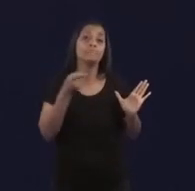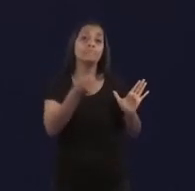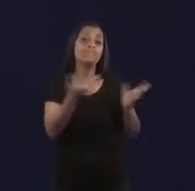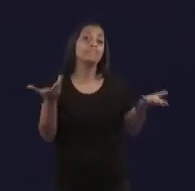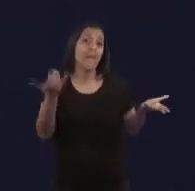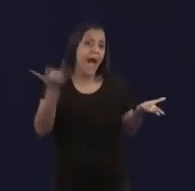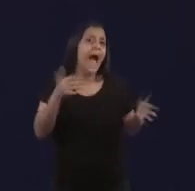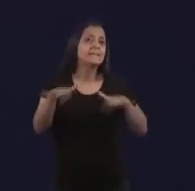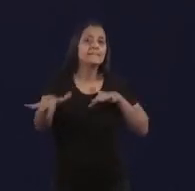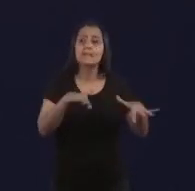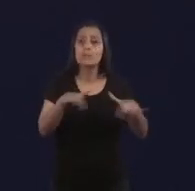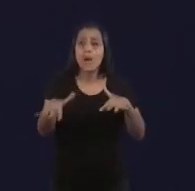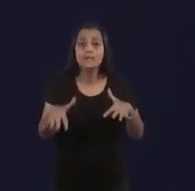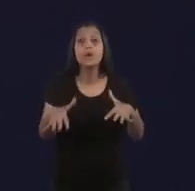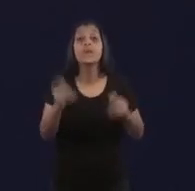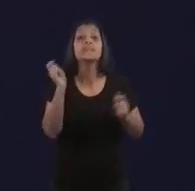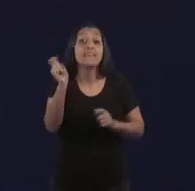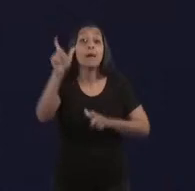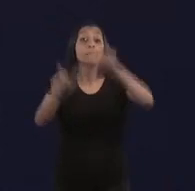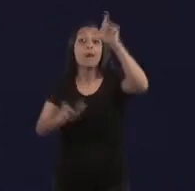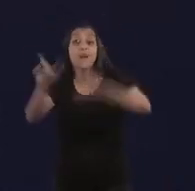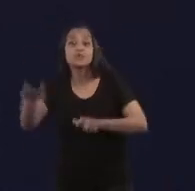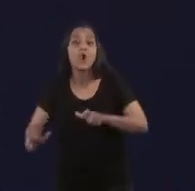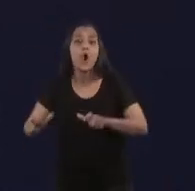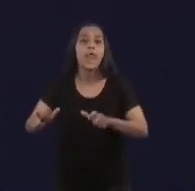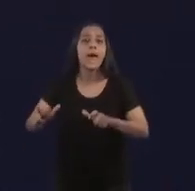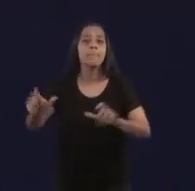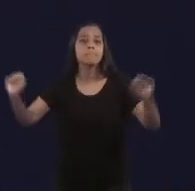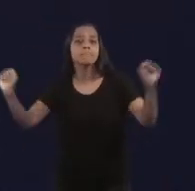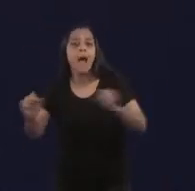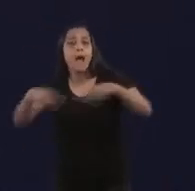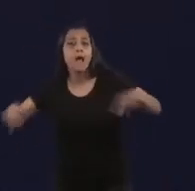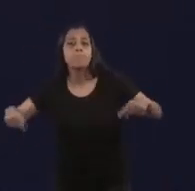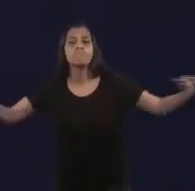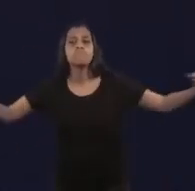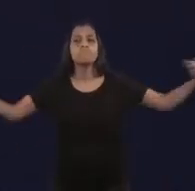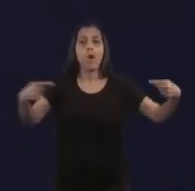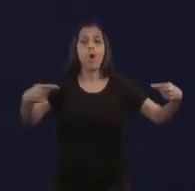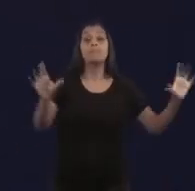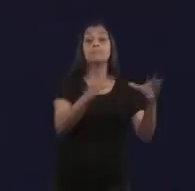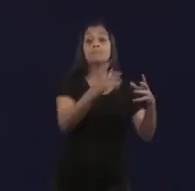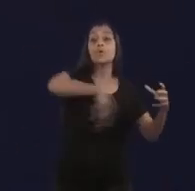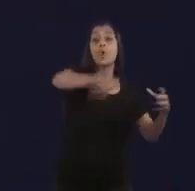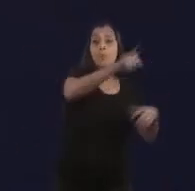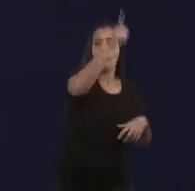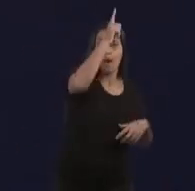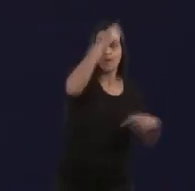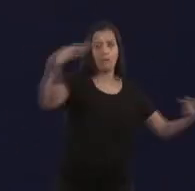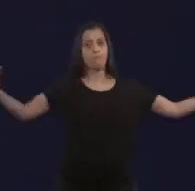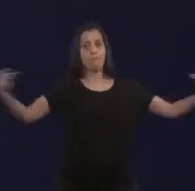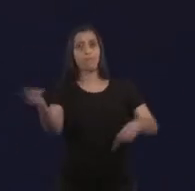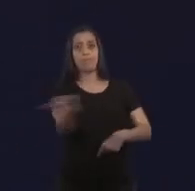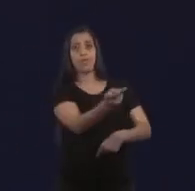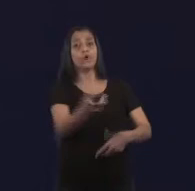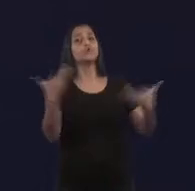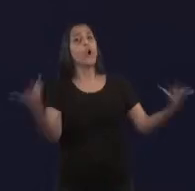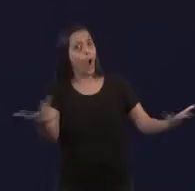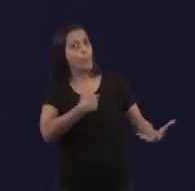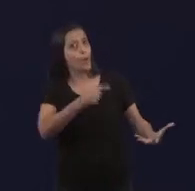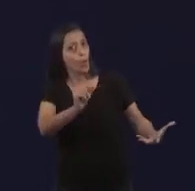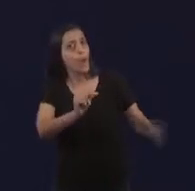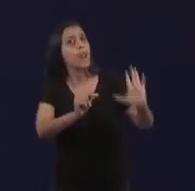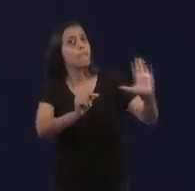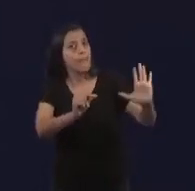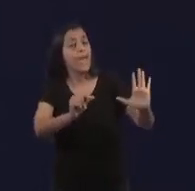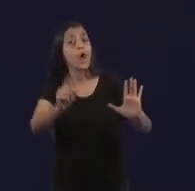cuestiones donde delincuentes se enfrentan con la policía y obviamente que es lastimoso, pero el